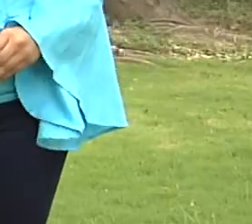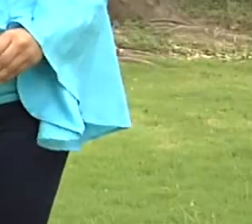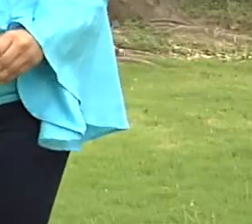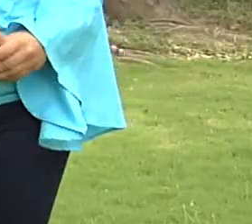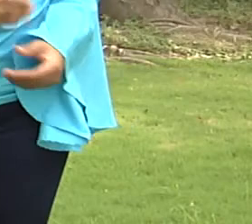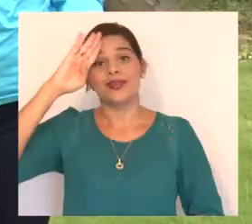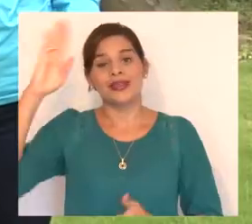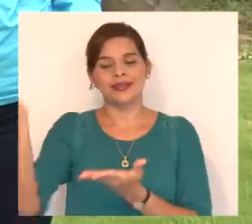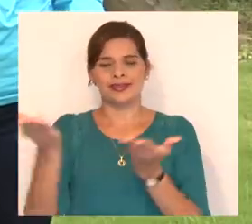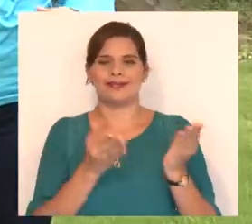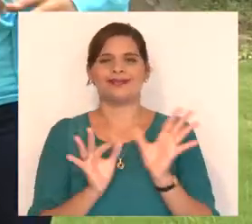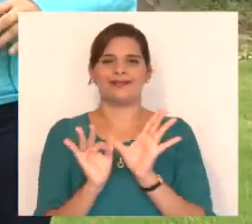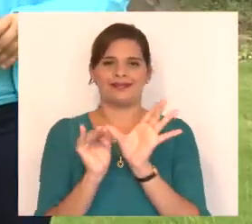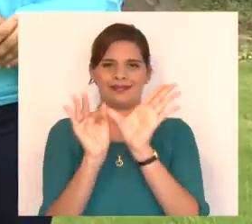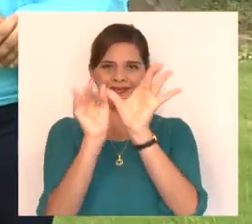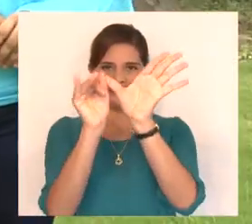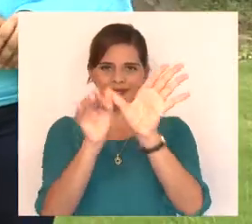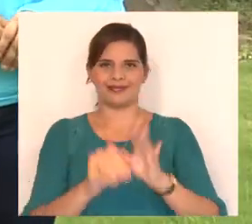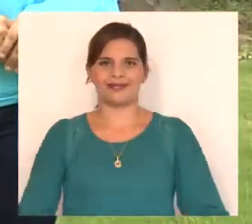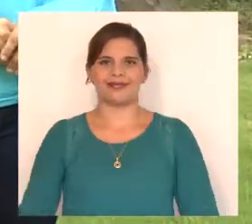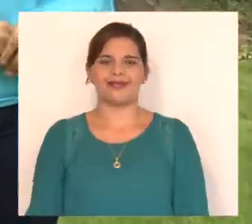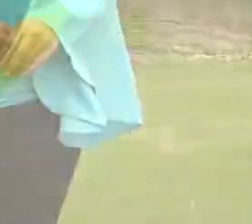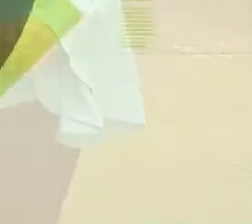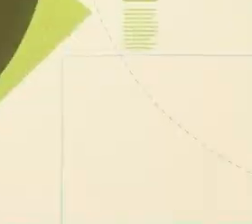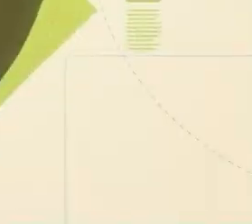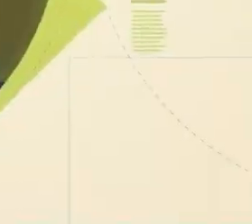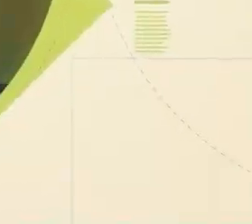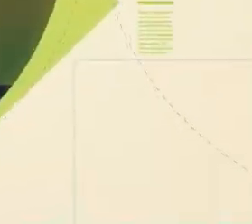Hola amigos, bienvenidos. Esto es El Campus TV.